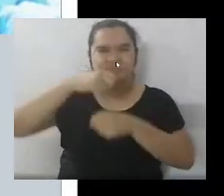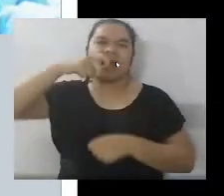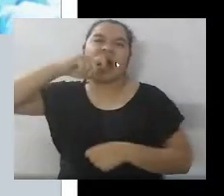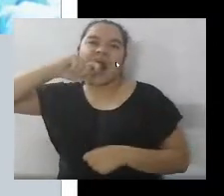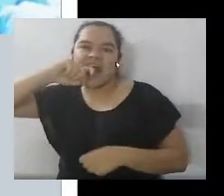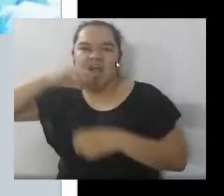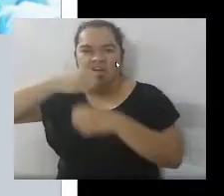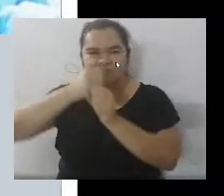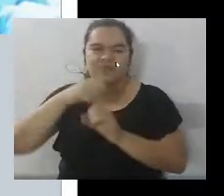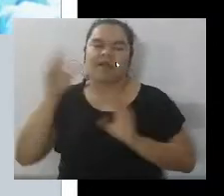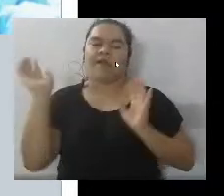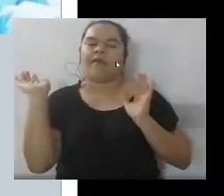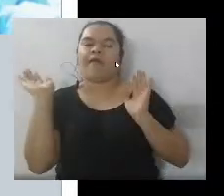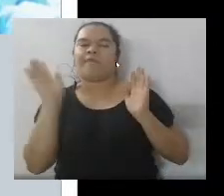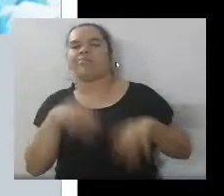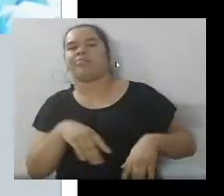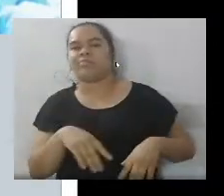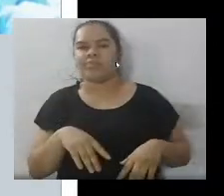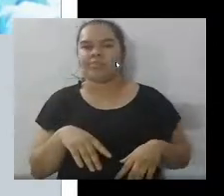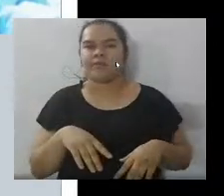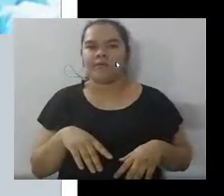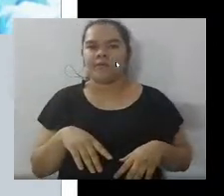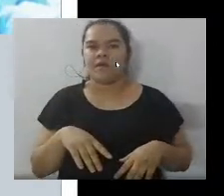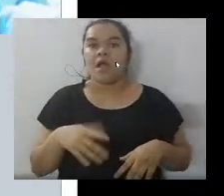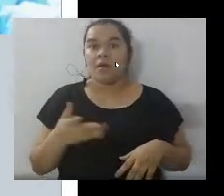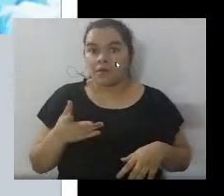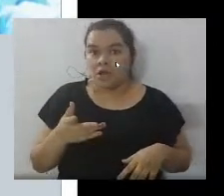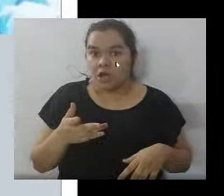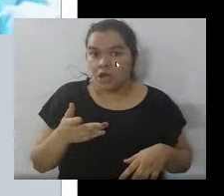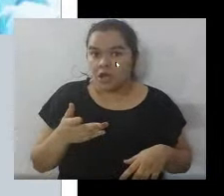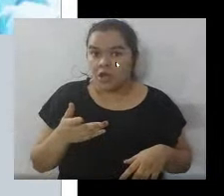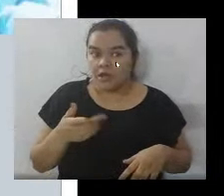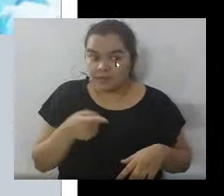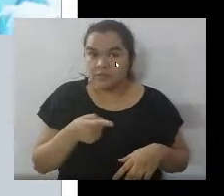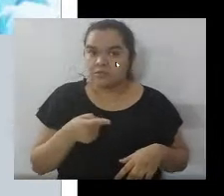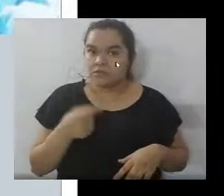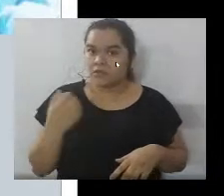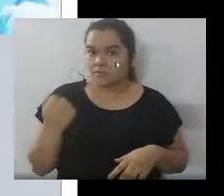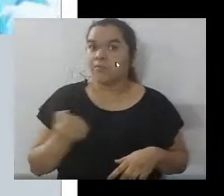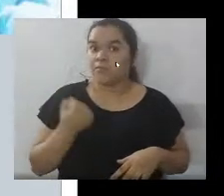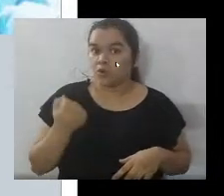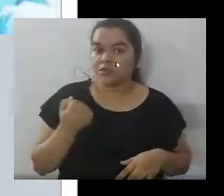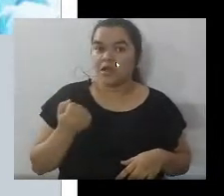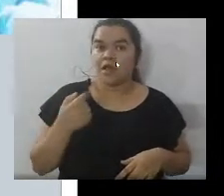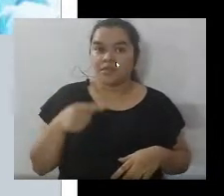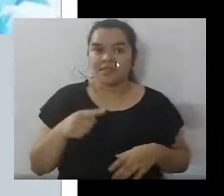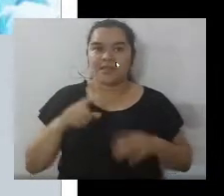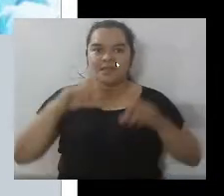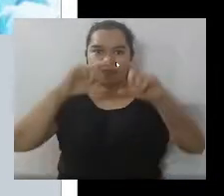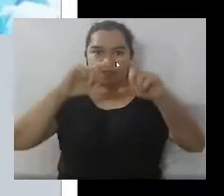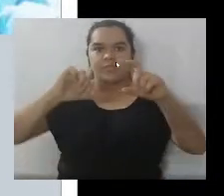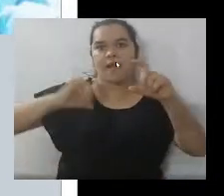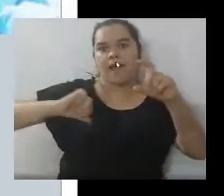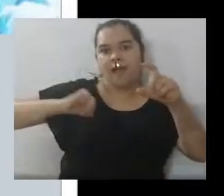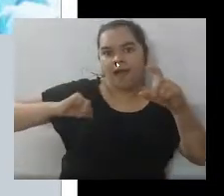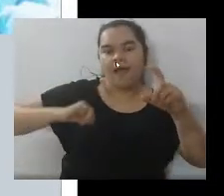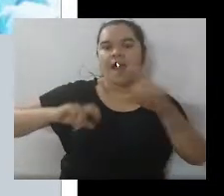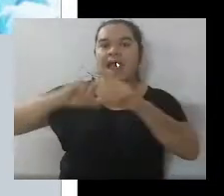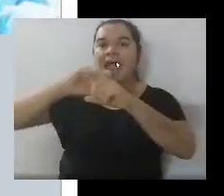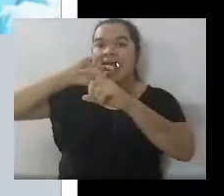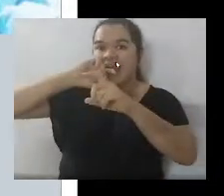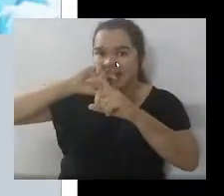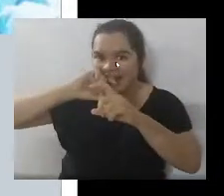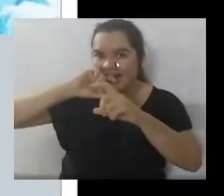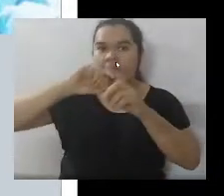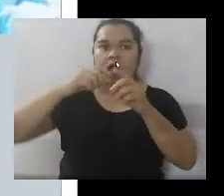sin dejar de darle la importancia que tiene el análisis de estas muestras que van a